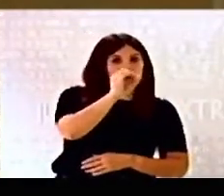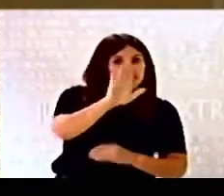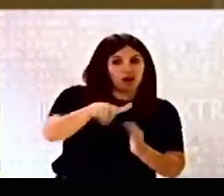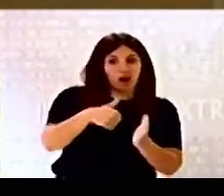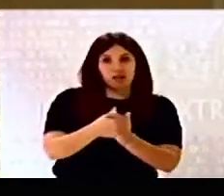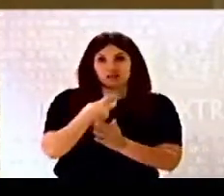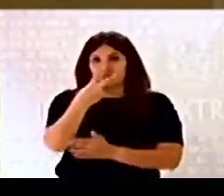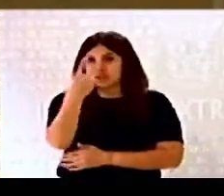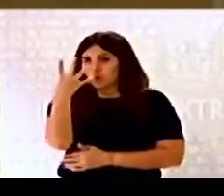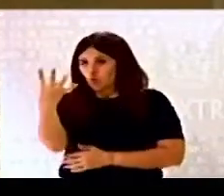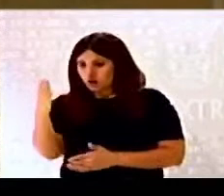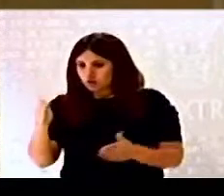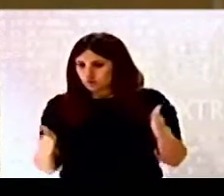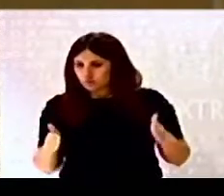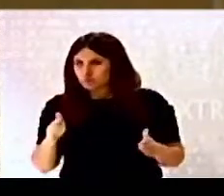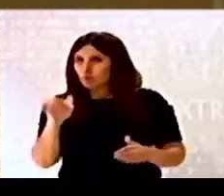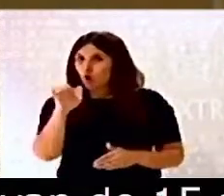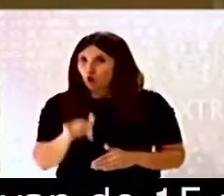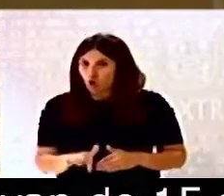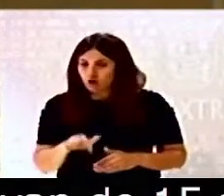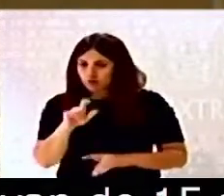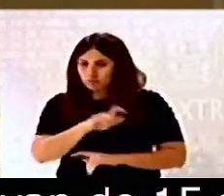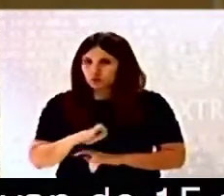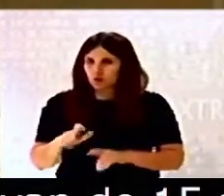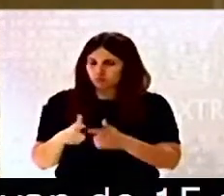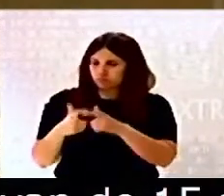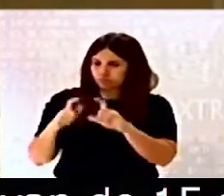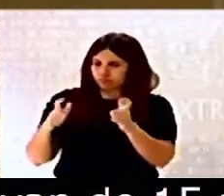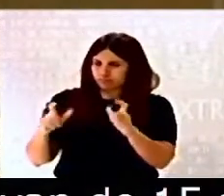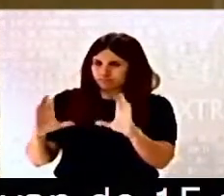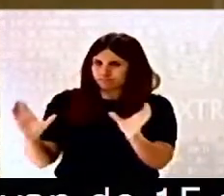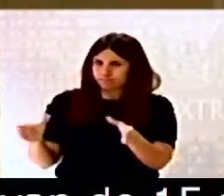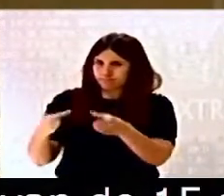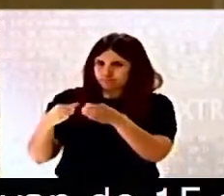hoy una incidencia acumulada